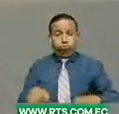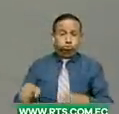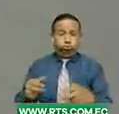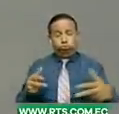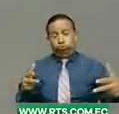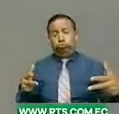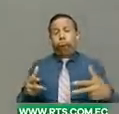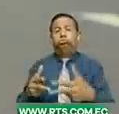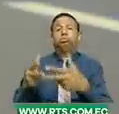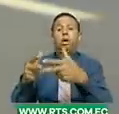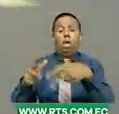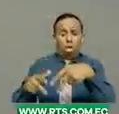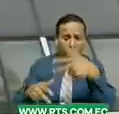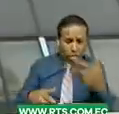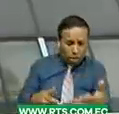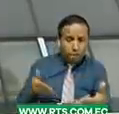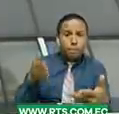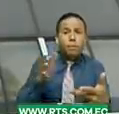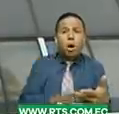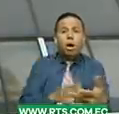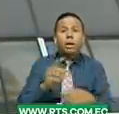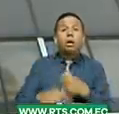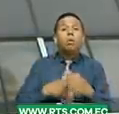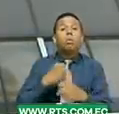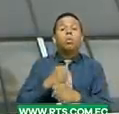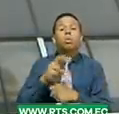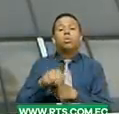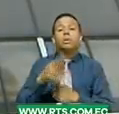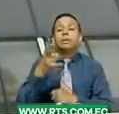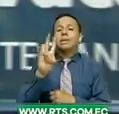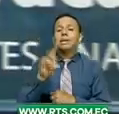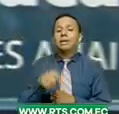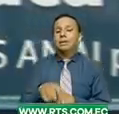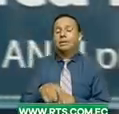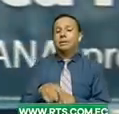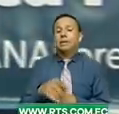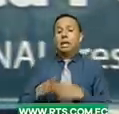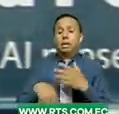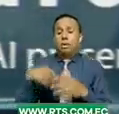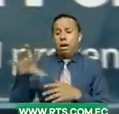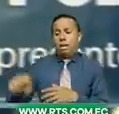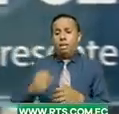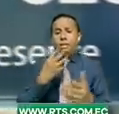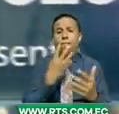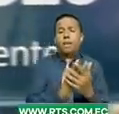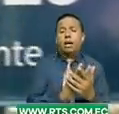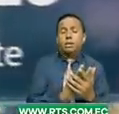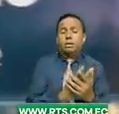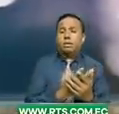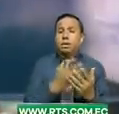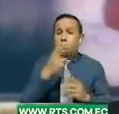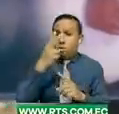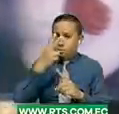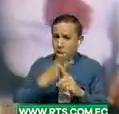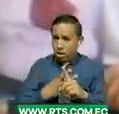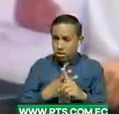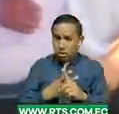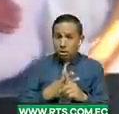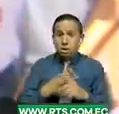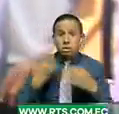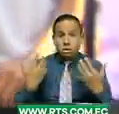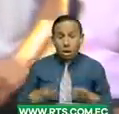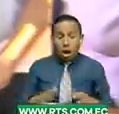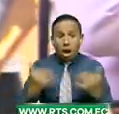ocurrió en el año 2017. Luego del extenso proceso penal que lo privó de su libertad hace 2 meses, en pocas horas regresará a